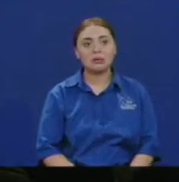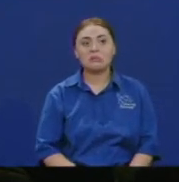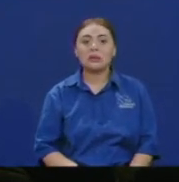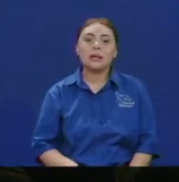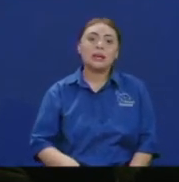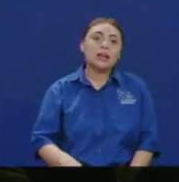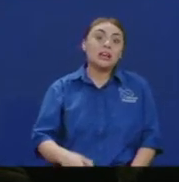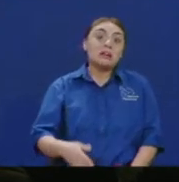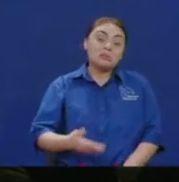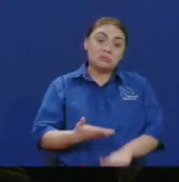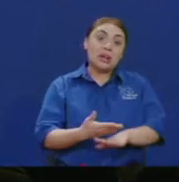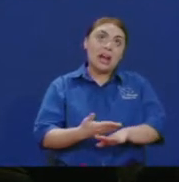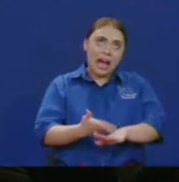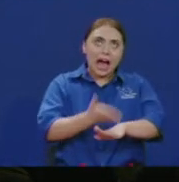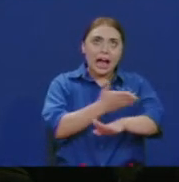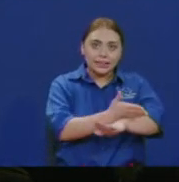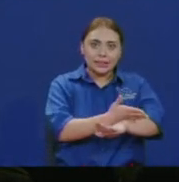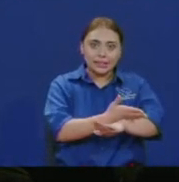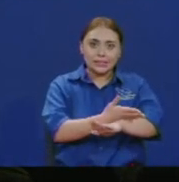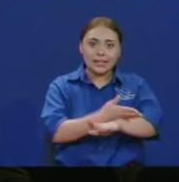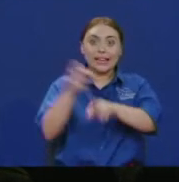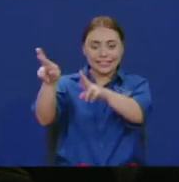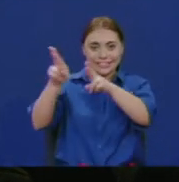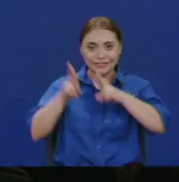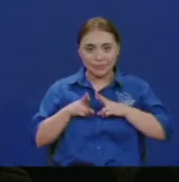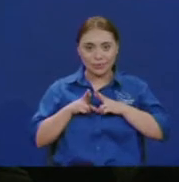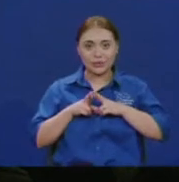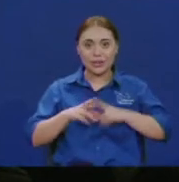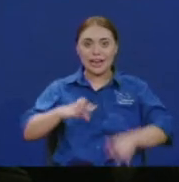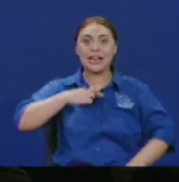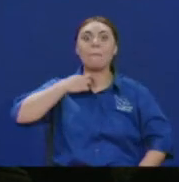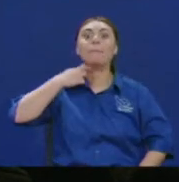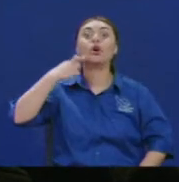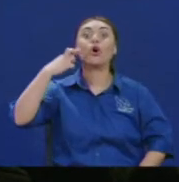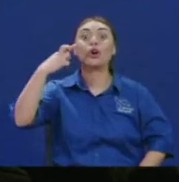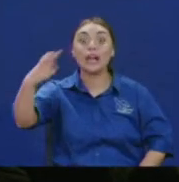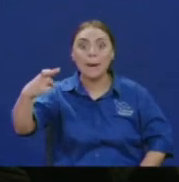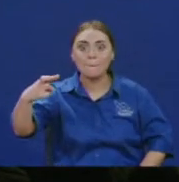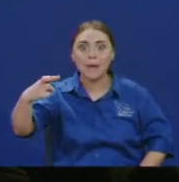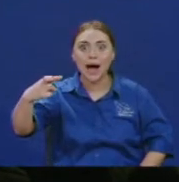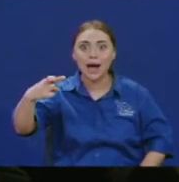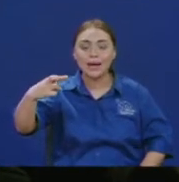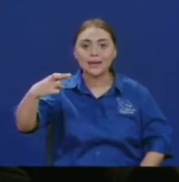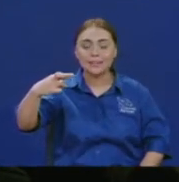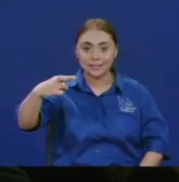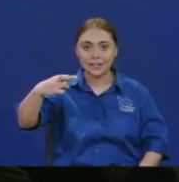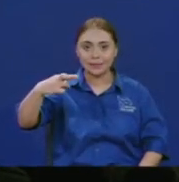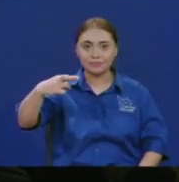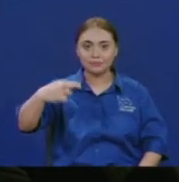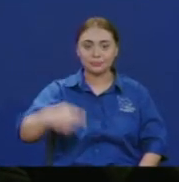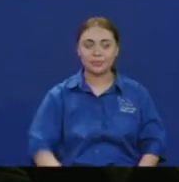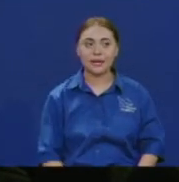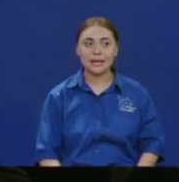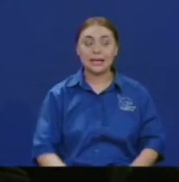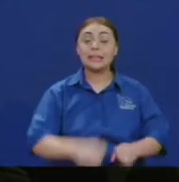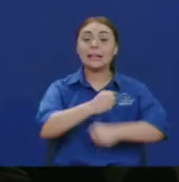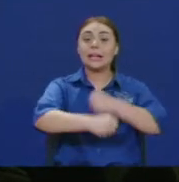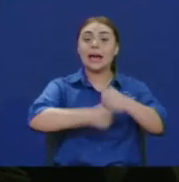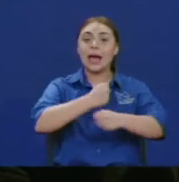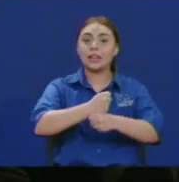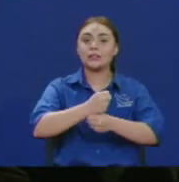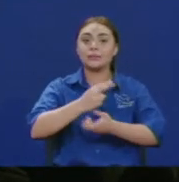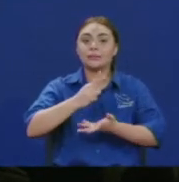desvelados y muchos, bueno, y empezamos a las 3 de la tarde, a 2 y media, en los dos cultos de la tarde,